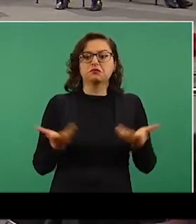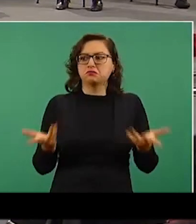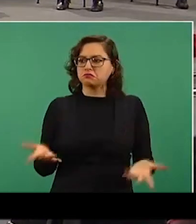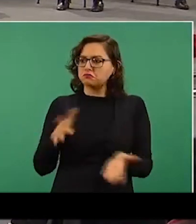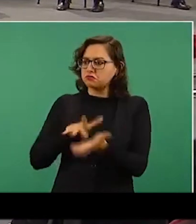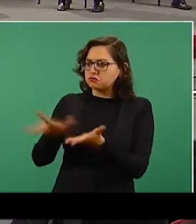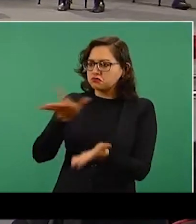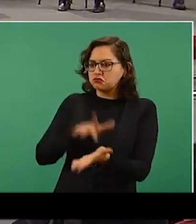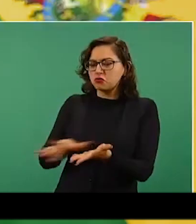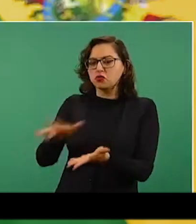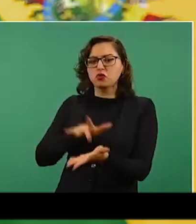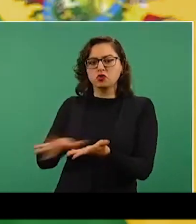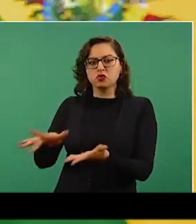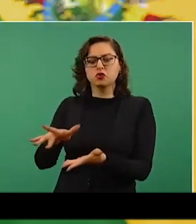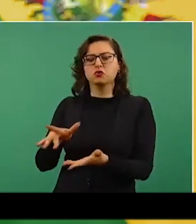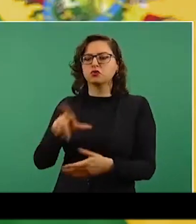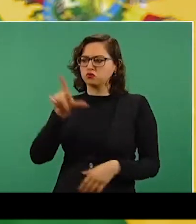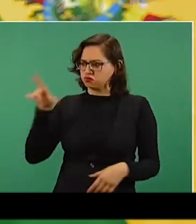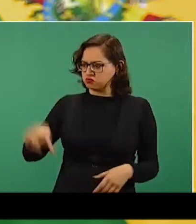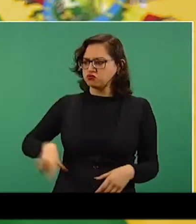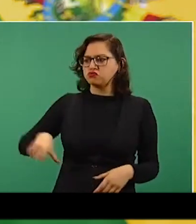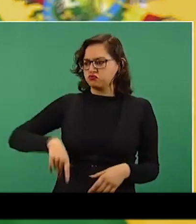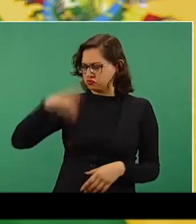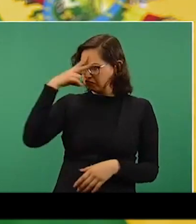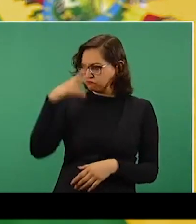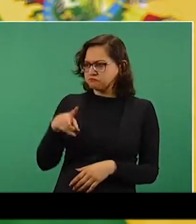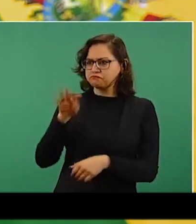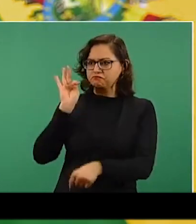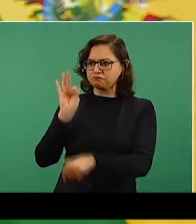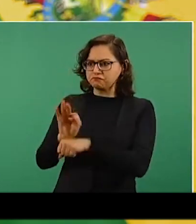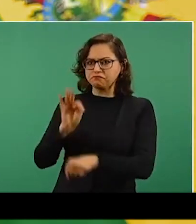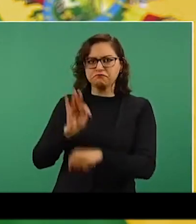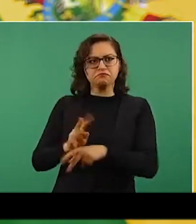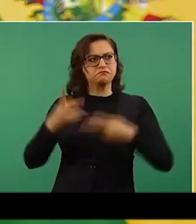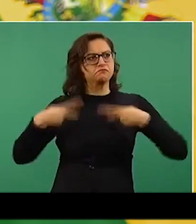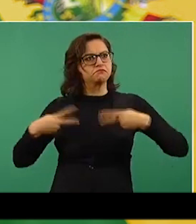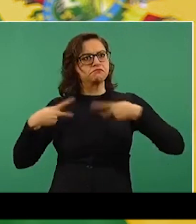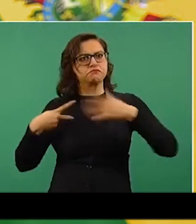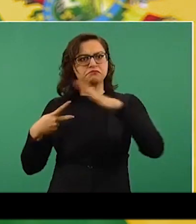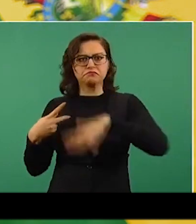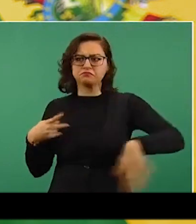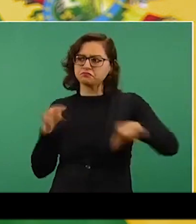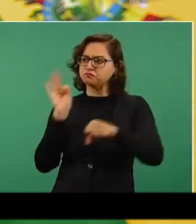solidaridad del gobierno mexicano, del pueblo mexicano,